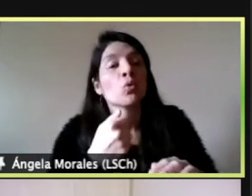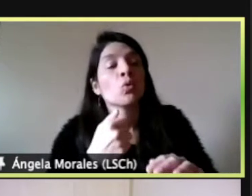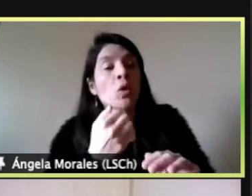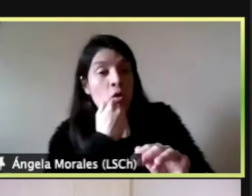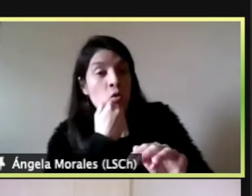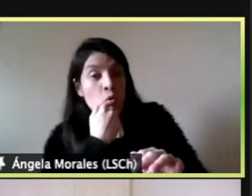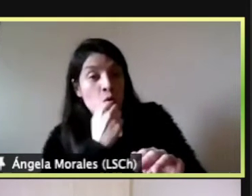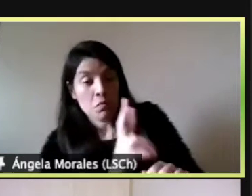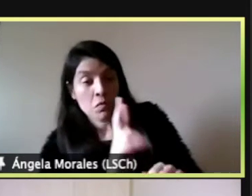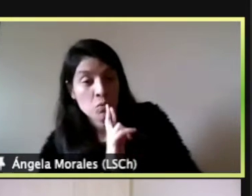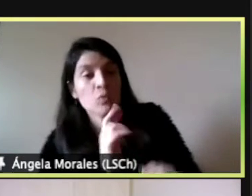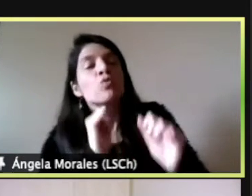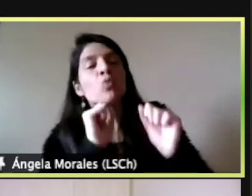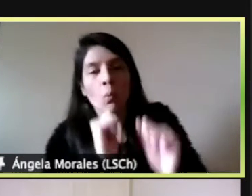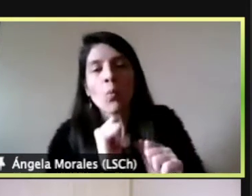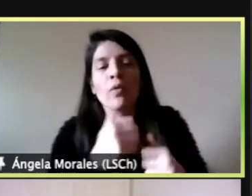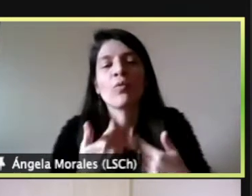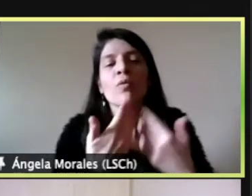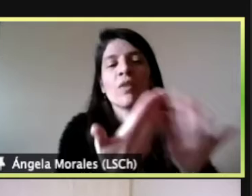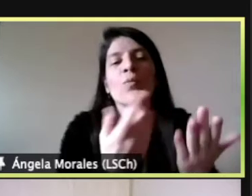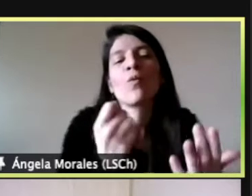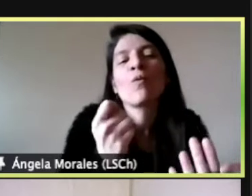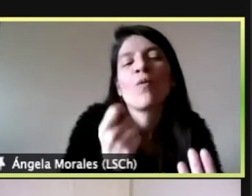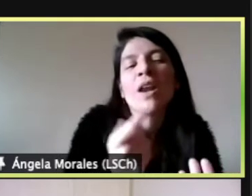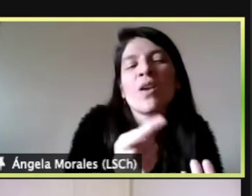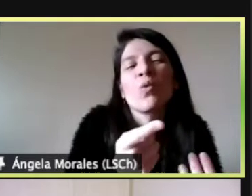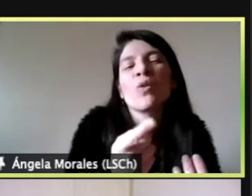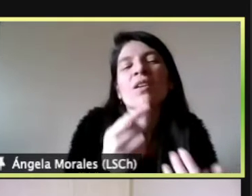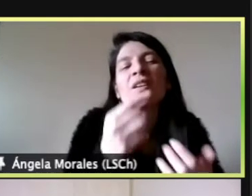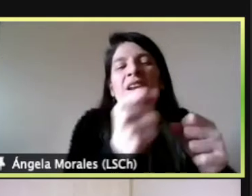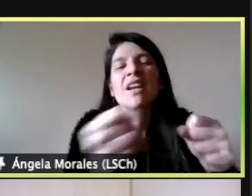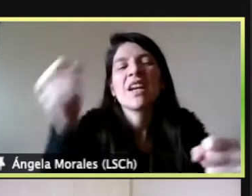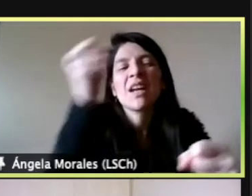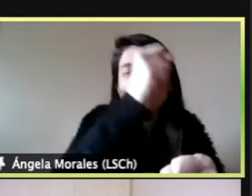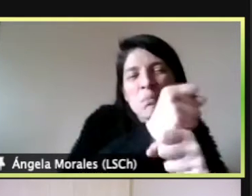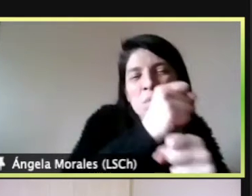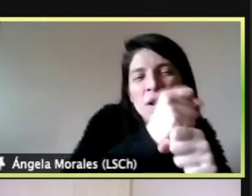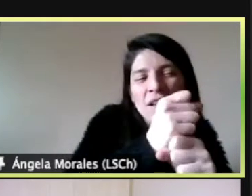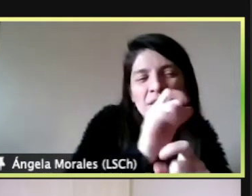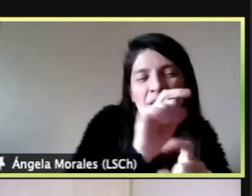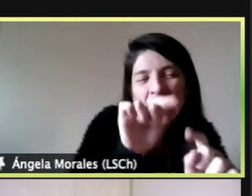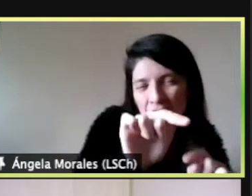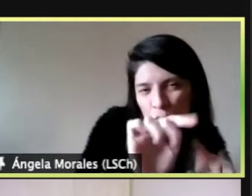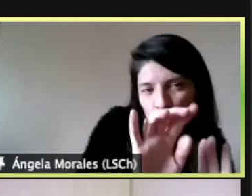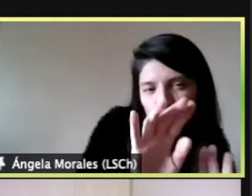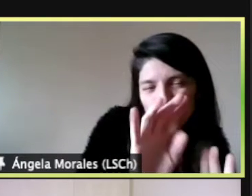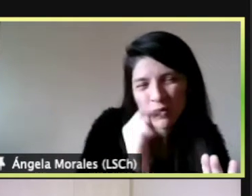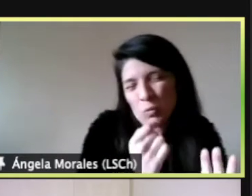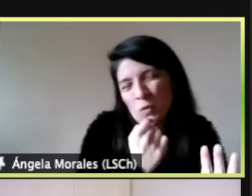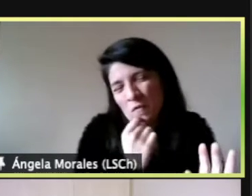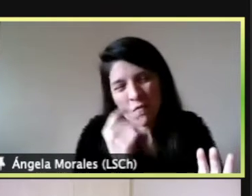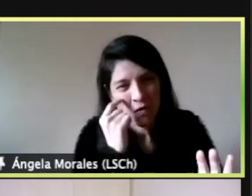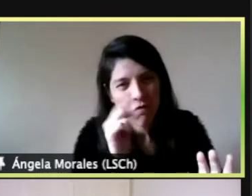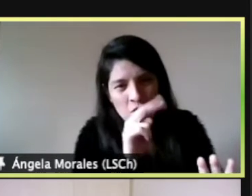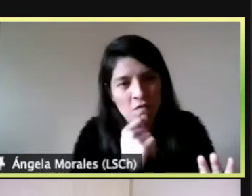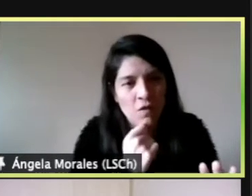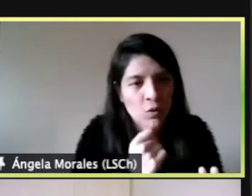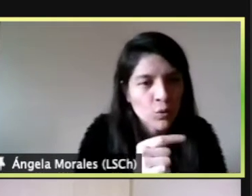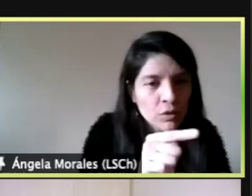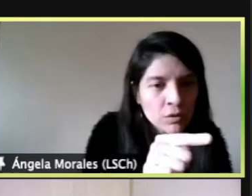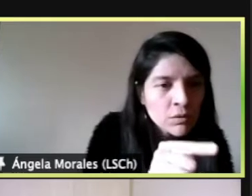reemplace esto que se ve bien feo. Entonces lo que voy a hacer es que voy a tomar este, que está acá. Voy a colocar